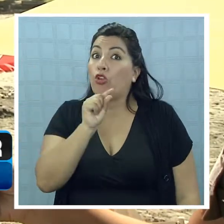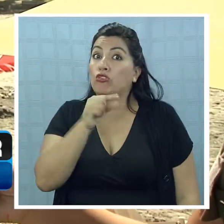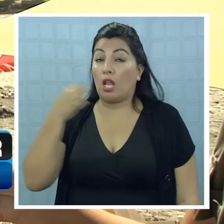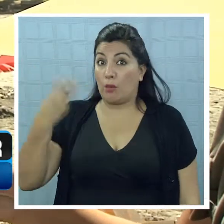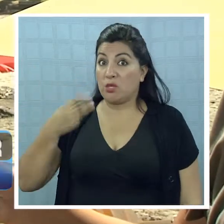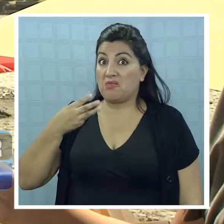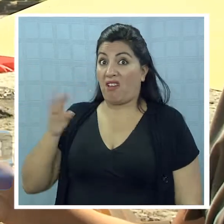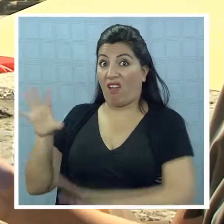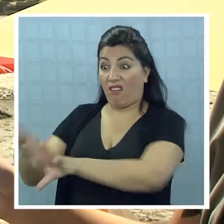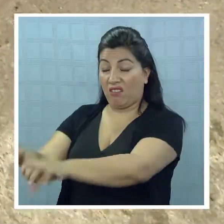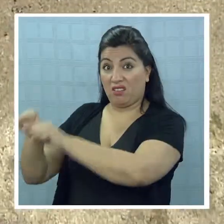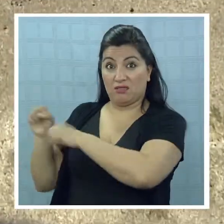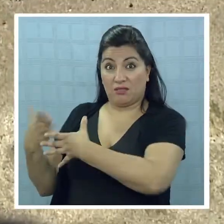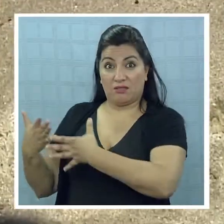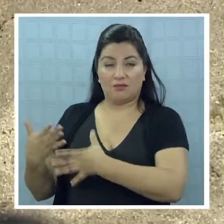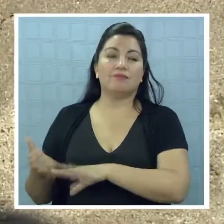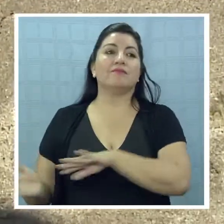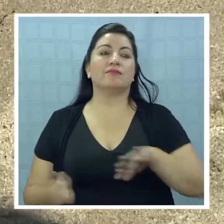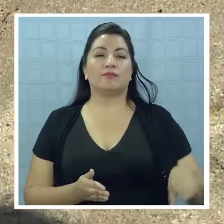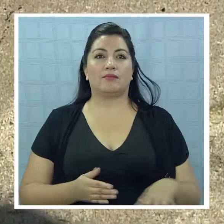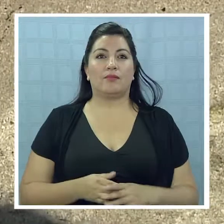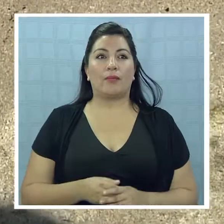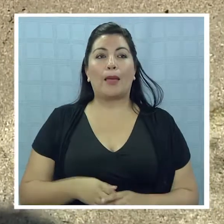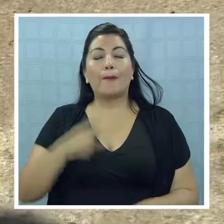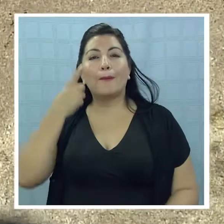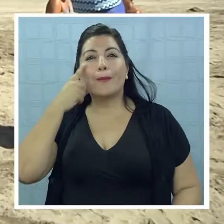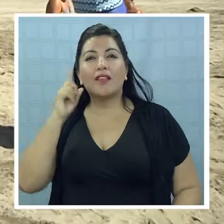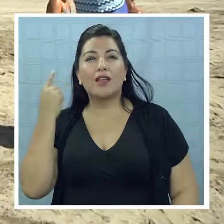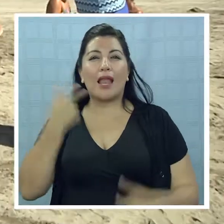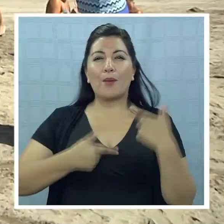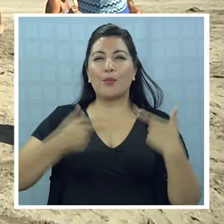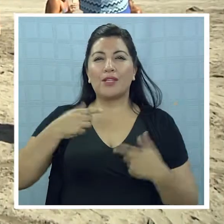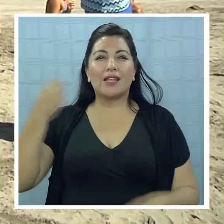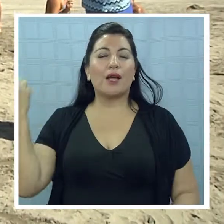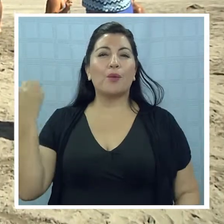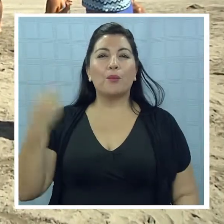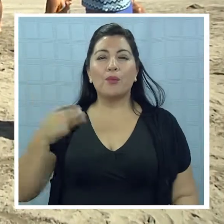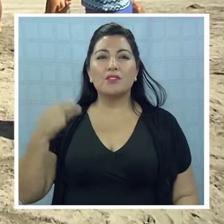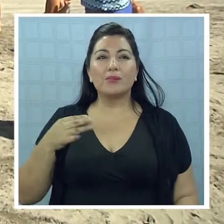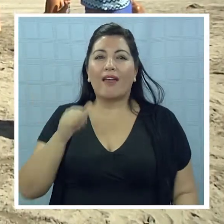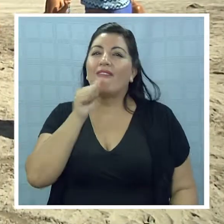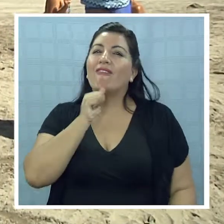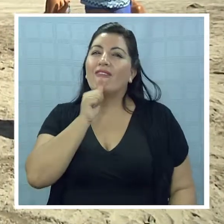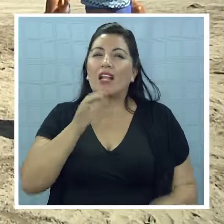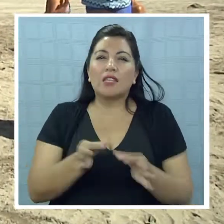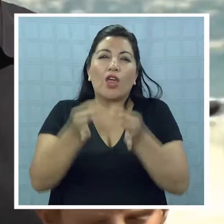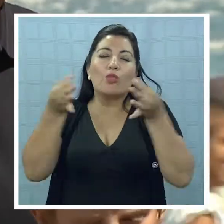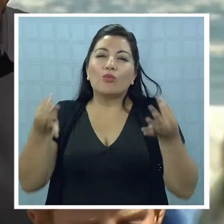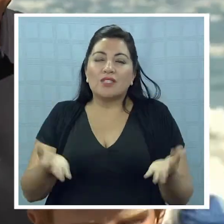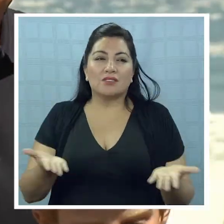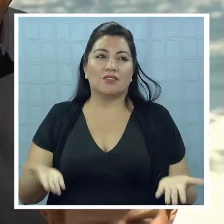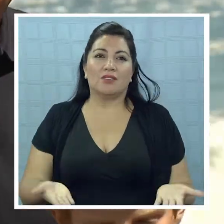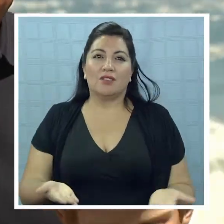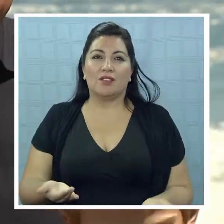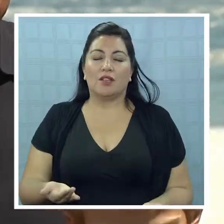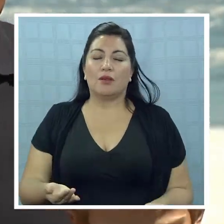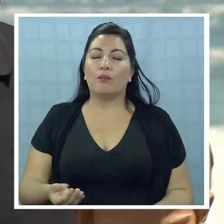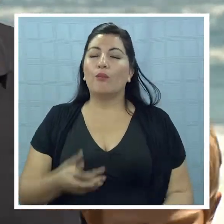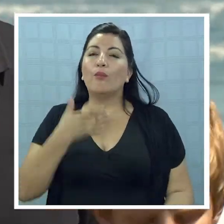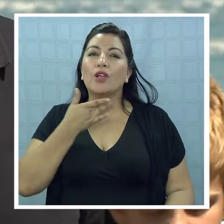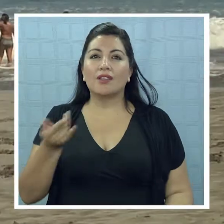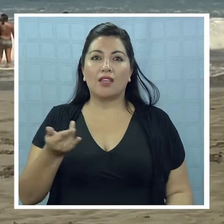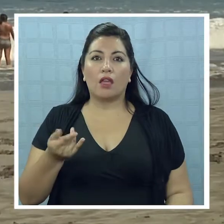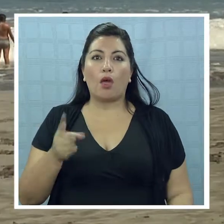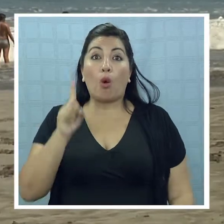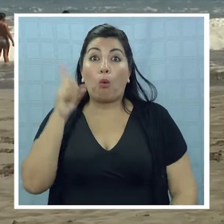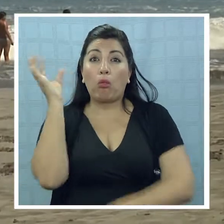la municipalidad, supongo. Sin embargo, más allá de las políticas municipales, también hay un problema de educación cívica, ya que son muchos los